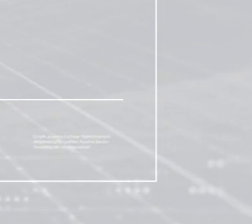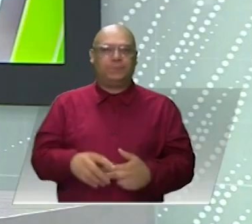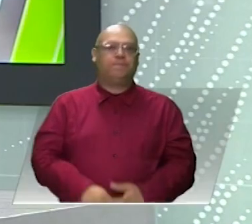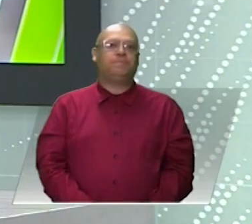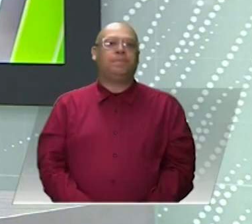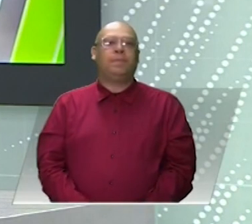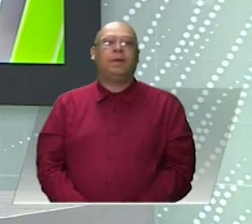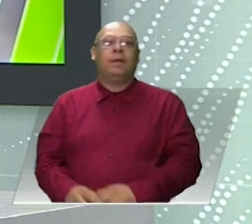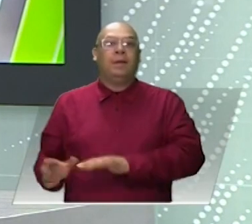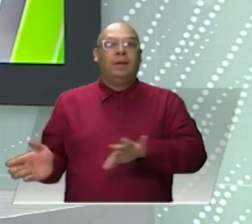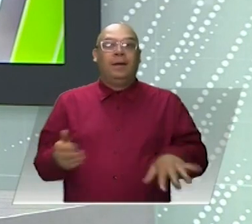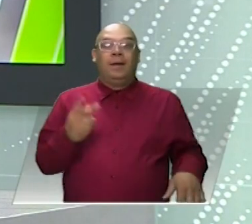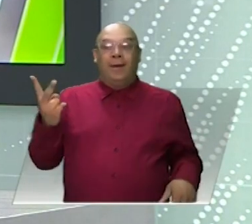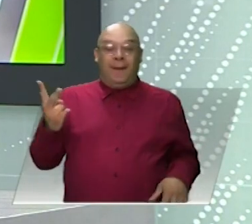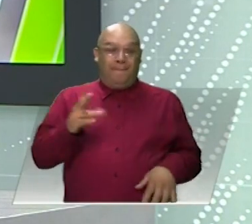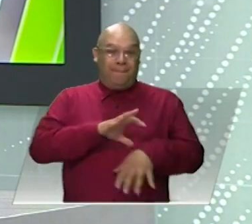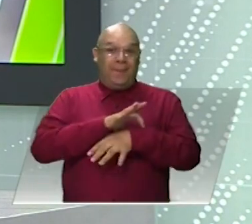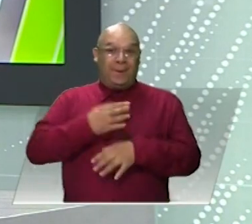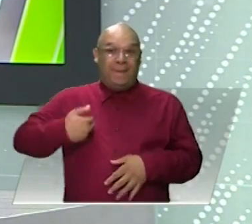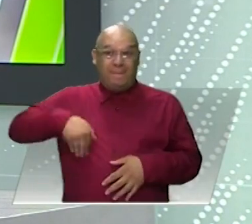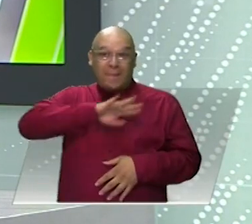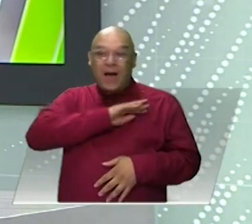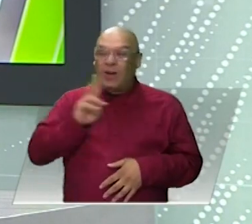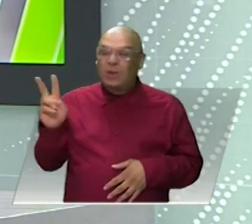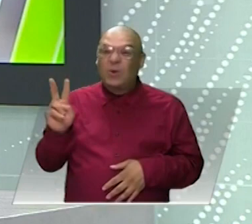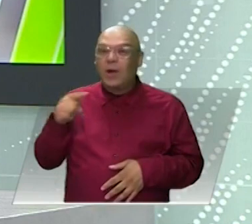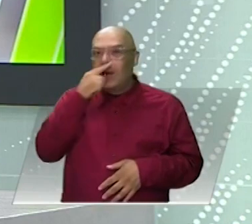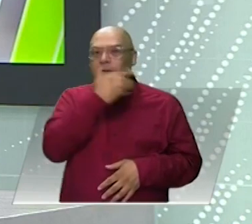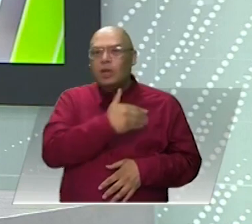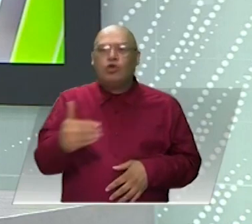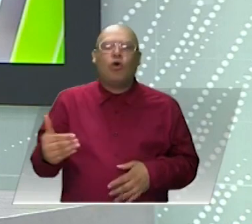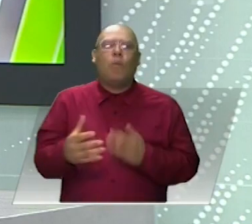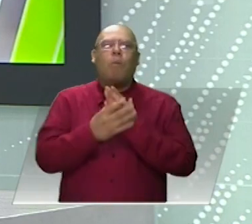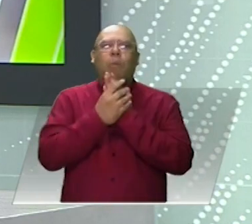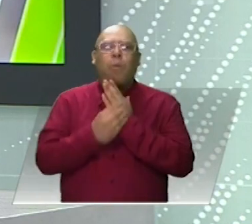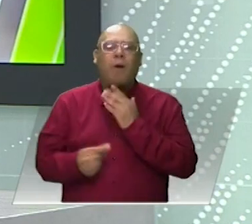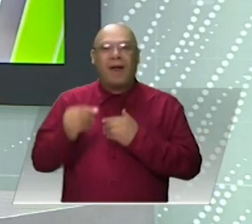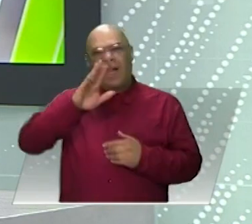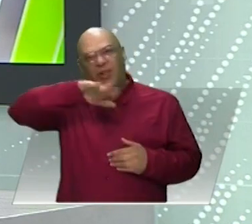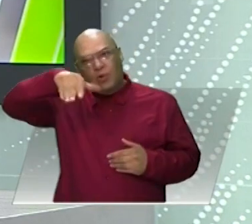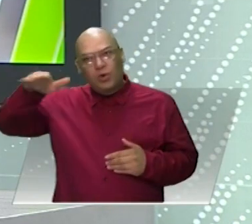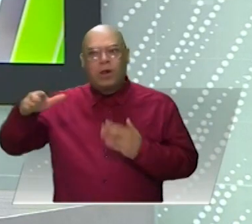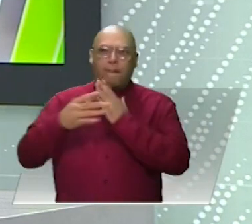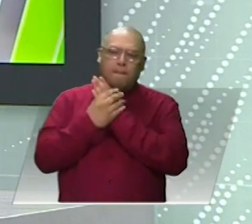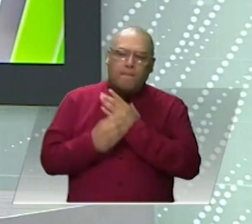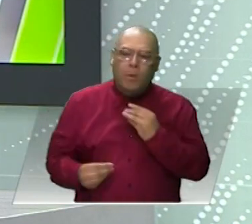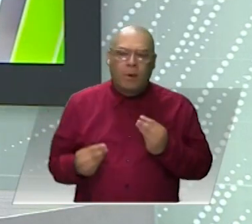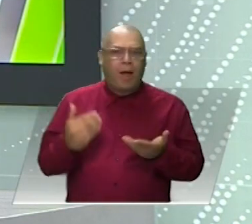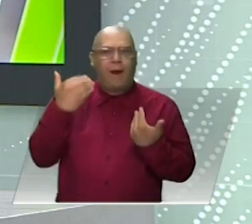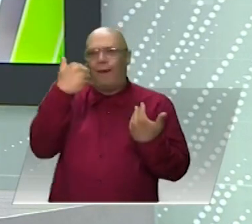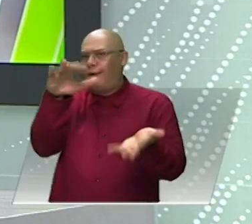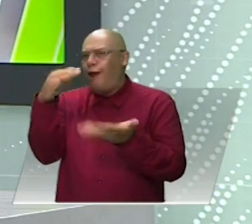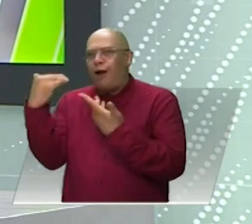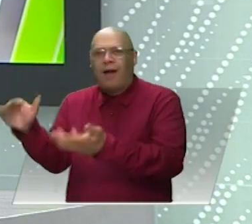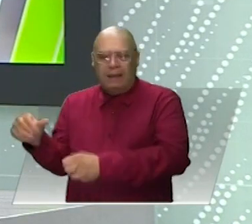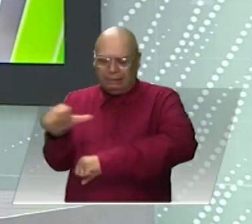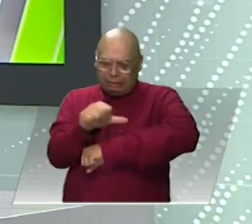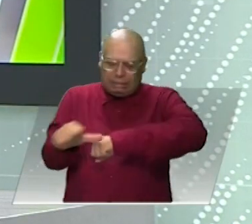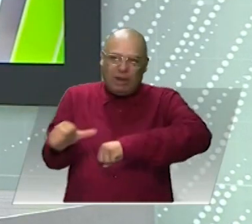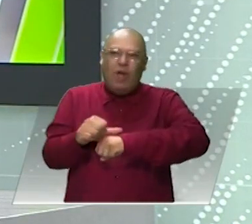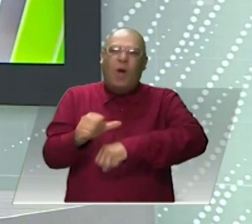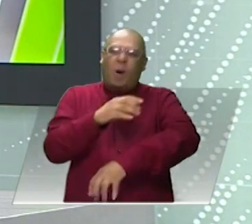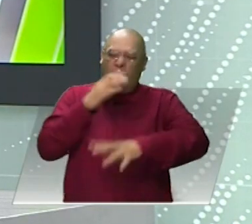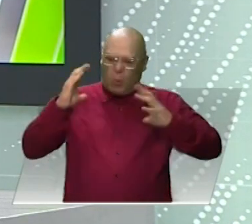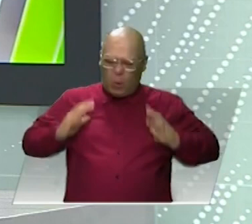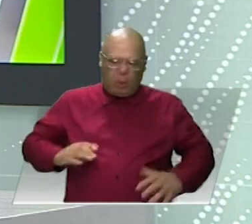un par de médicos paisas está buscando a niños de escasos recursos en Medellín y en Antioquia para regalar cirugías generales y de ortopedia